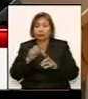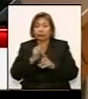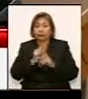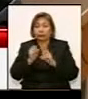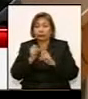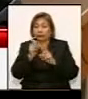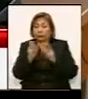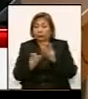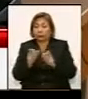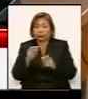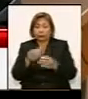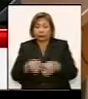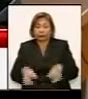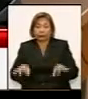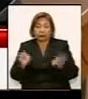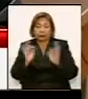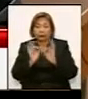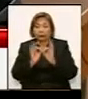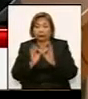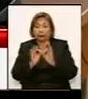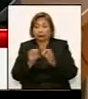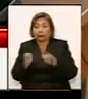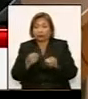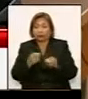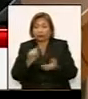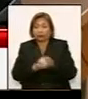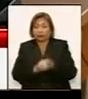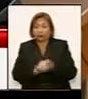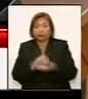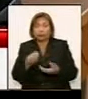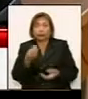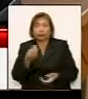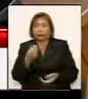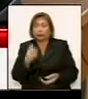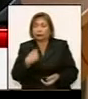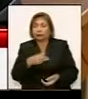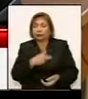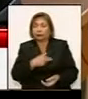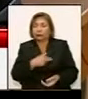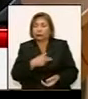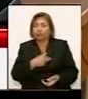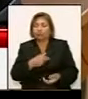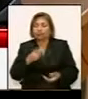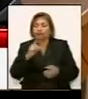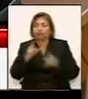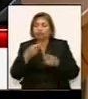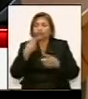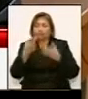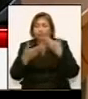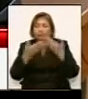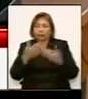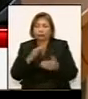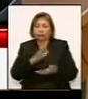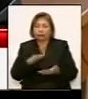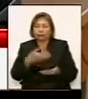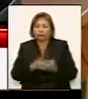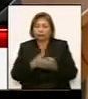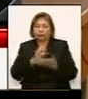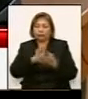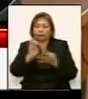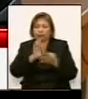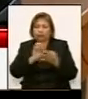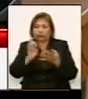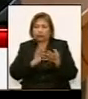nos parece importante recalcar el rol que está tomando la ciudadanía porque no los entrevistamos contaban de todas las estrategias y